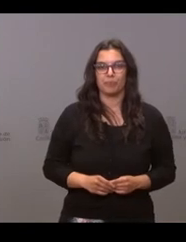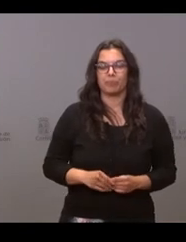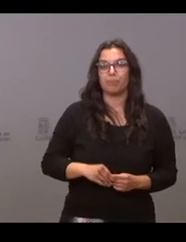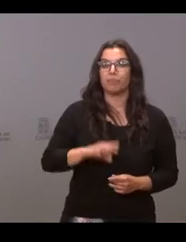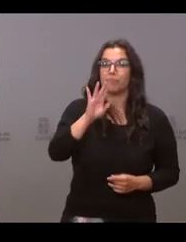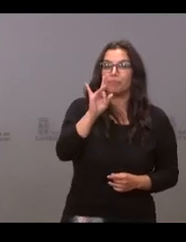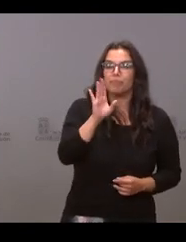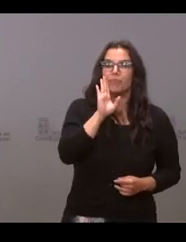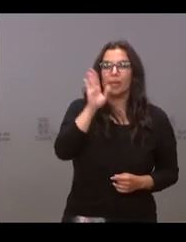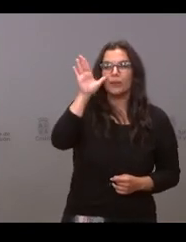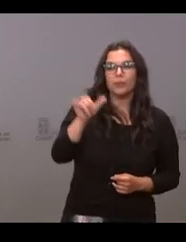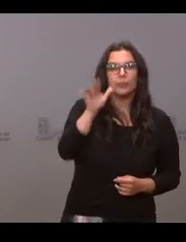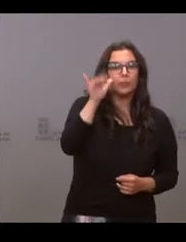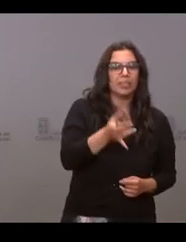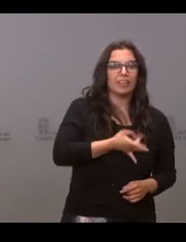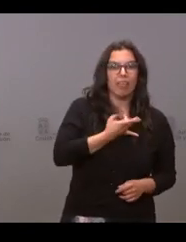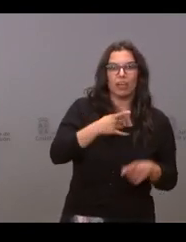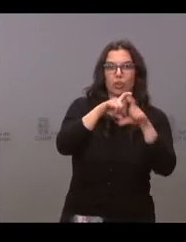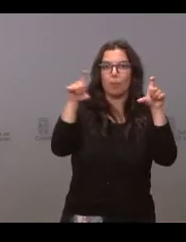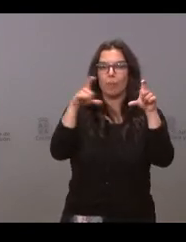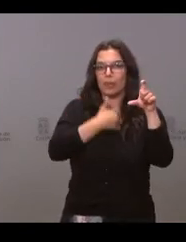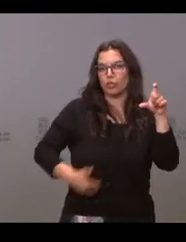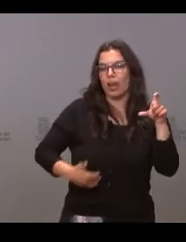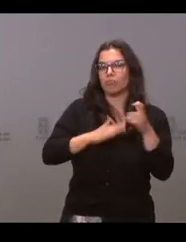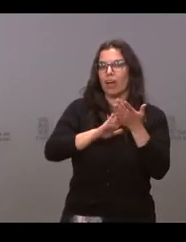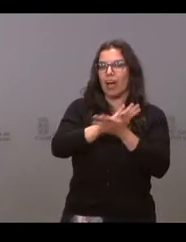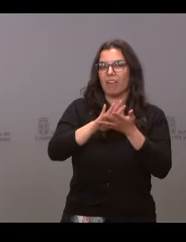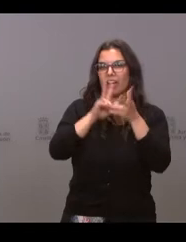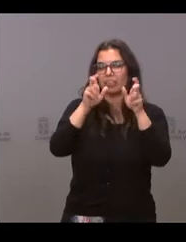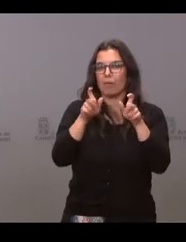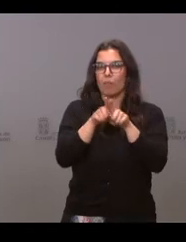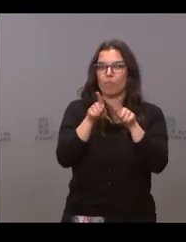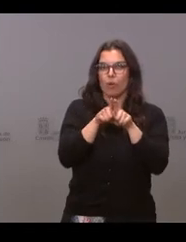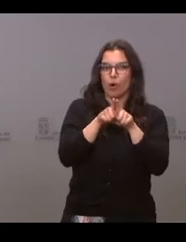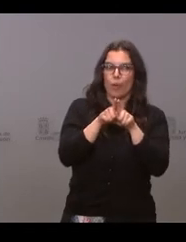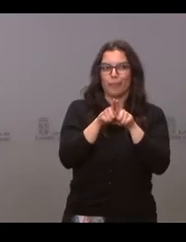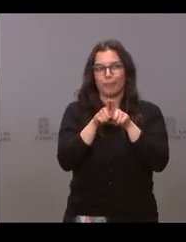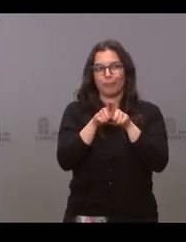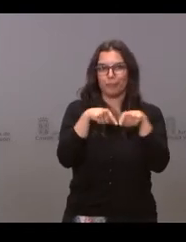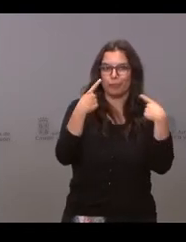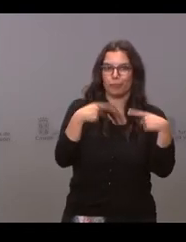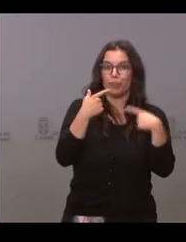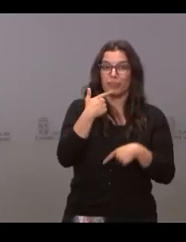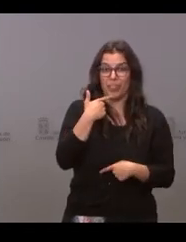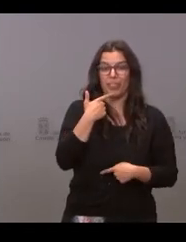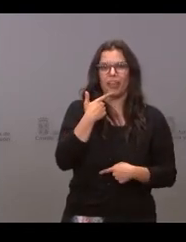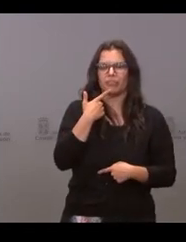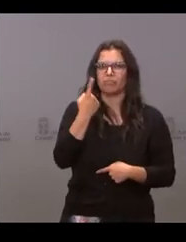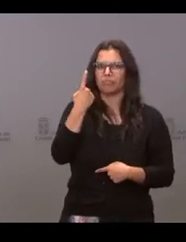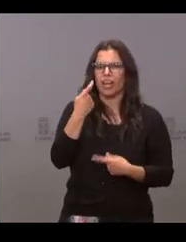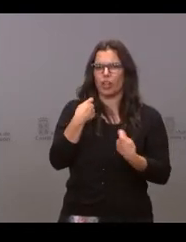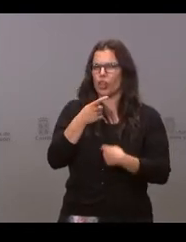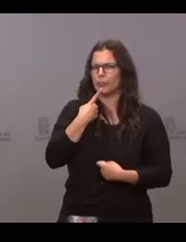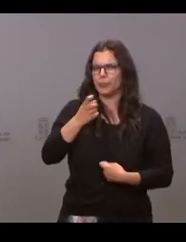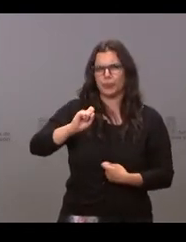intervenciones sindicatos y patronal han hablado de turbulencias el presidente de la patronal ha llegado a decir que ha sido la negociación más complicada no sé si los